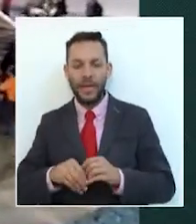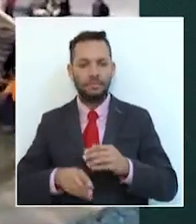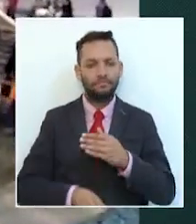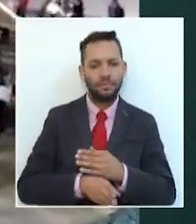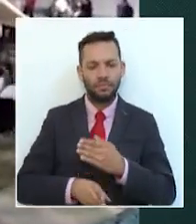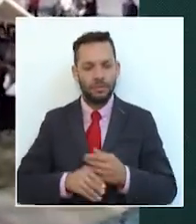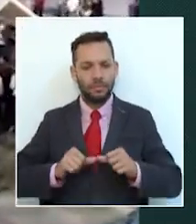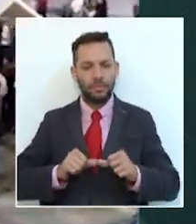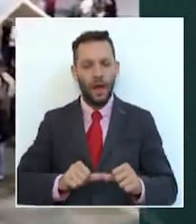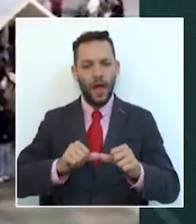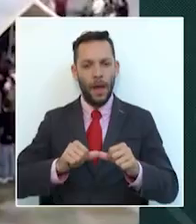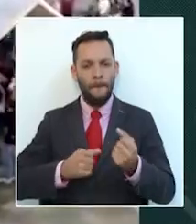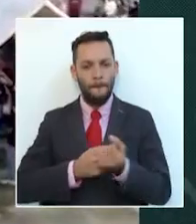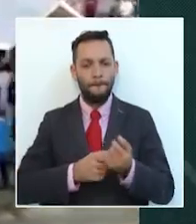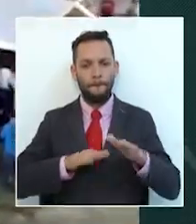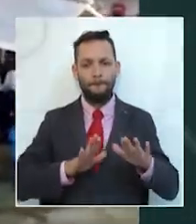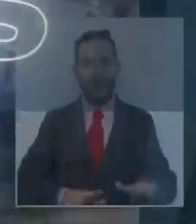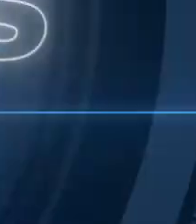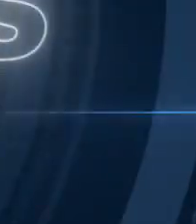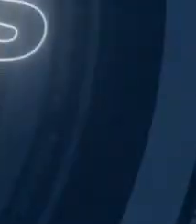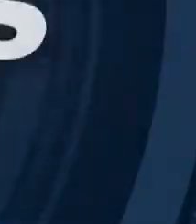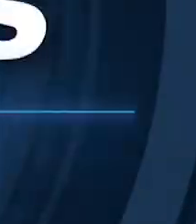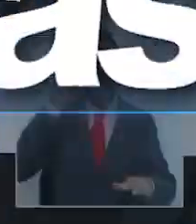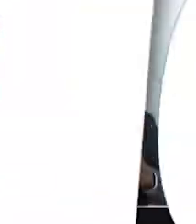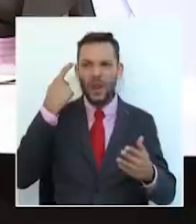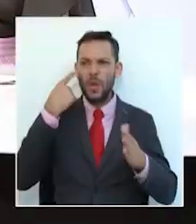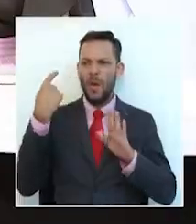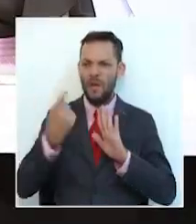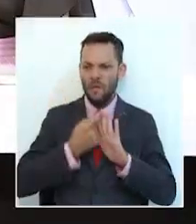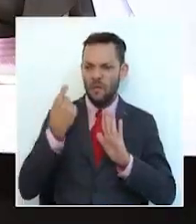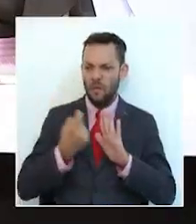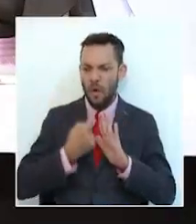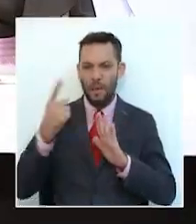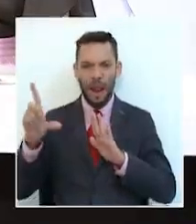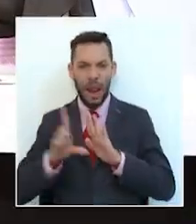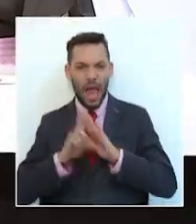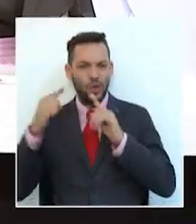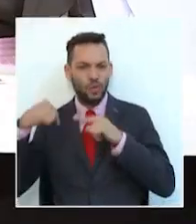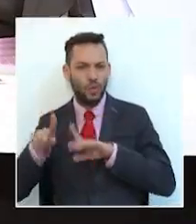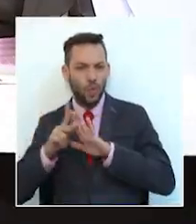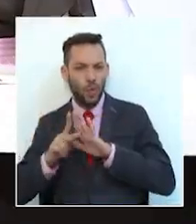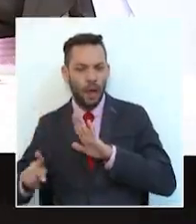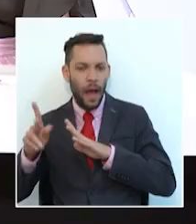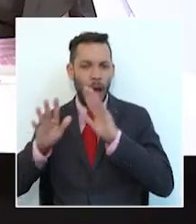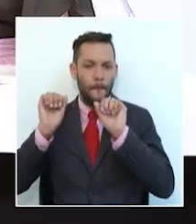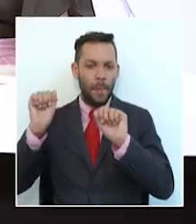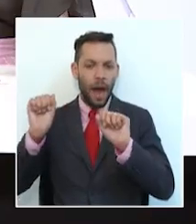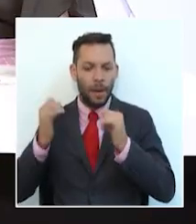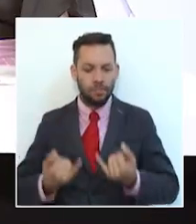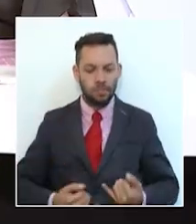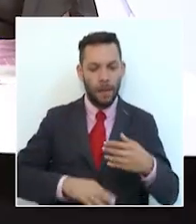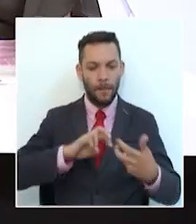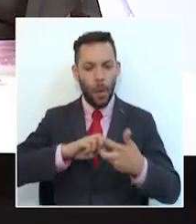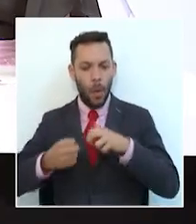diferentes manifestaciones en contra de algunas reformas que plantea el gobierno nacional y también otro tipo de exigencias que tienen